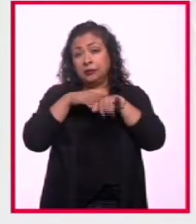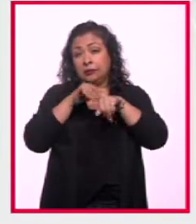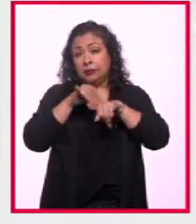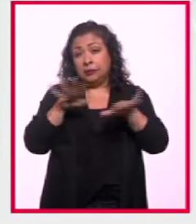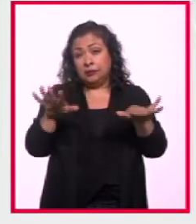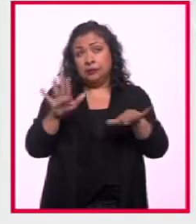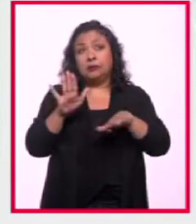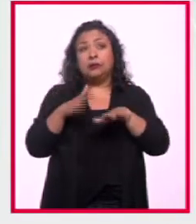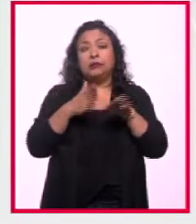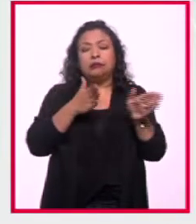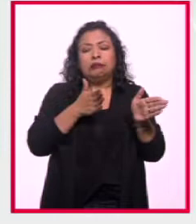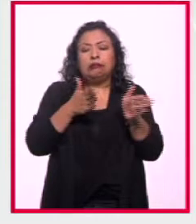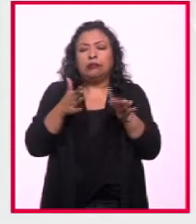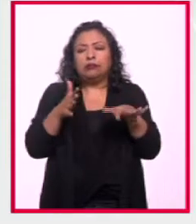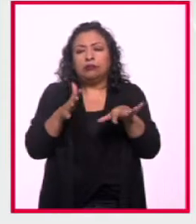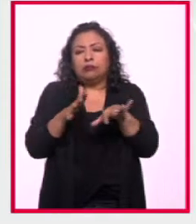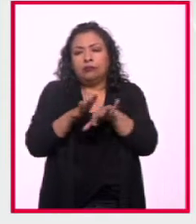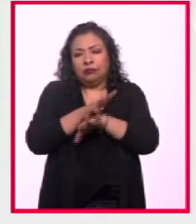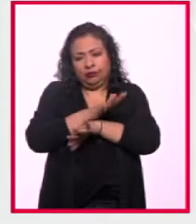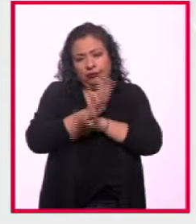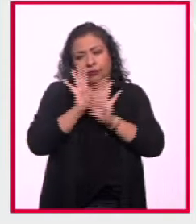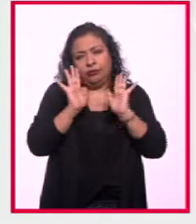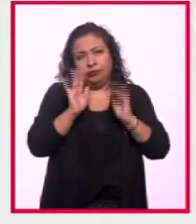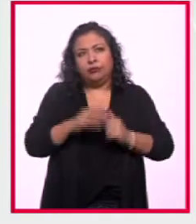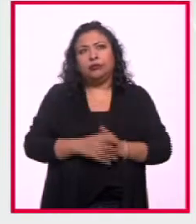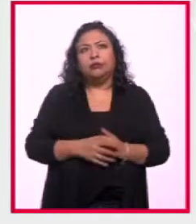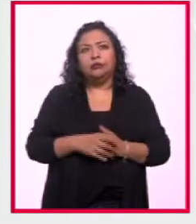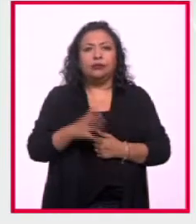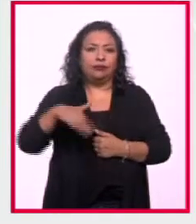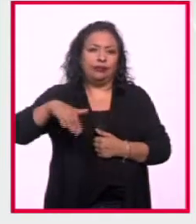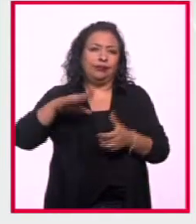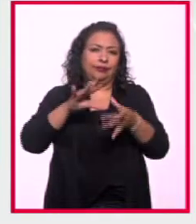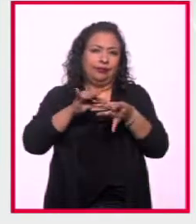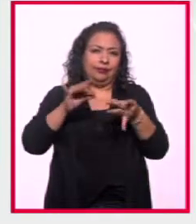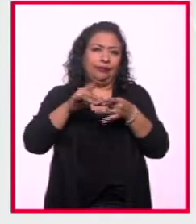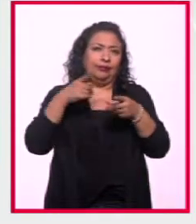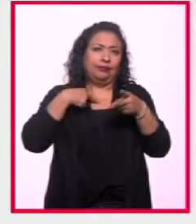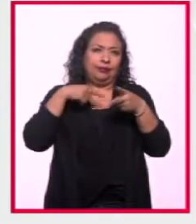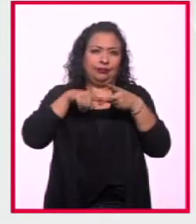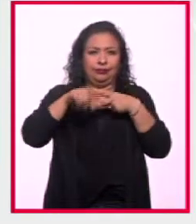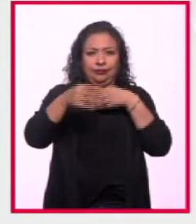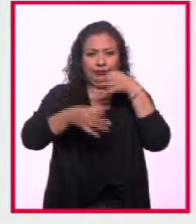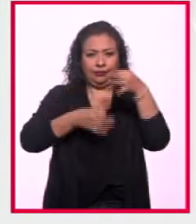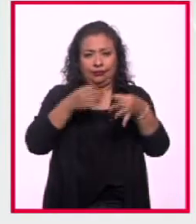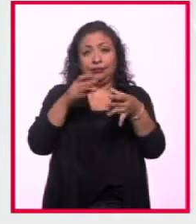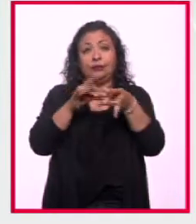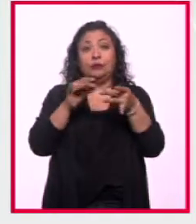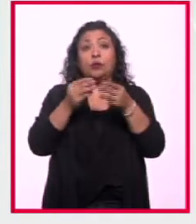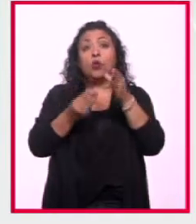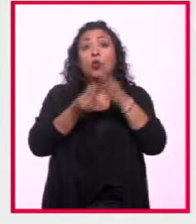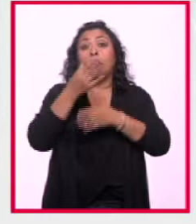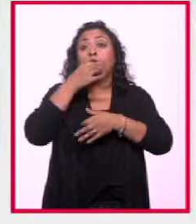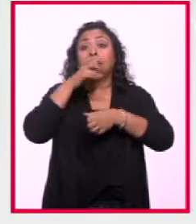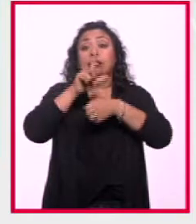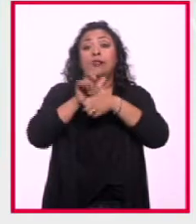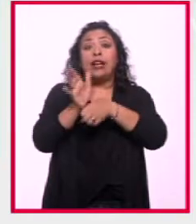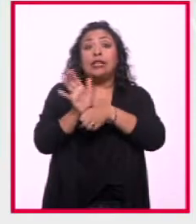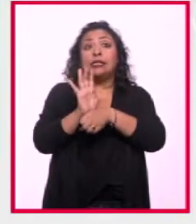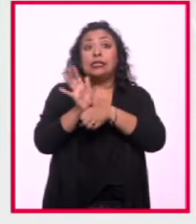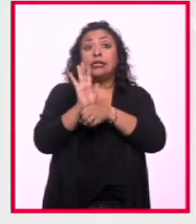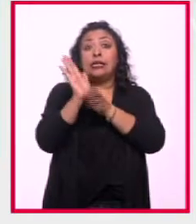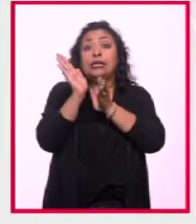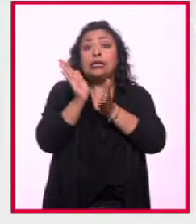debido a este ajuste que tuvimos que hacer como ya les explicamos al inicio del programa les comentamos que un nuevo festival de cine